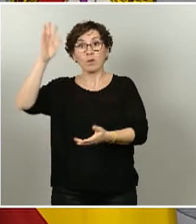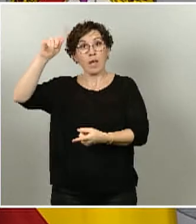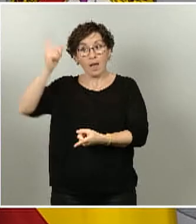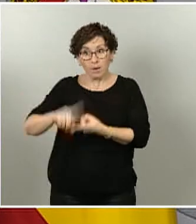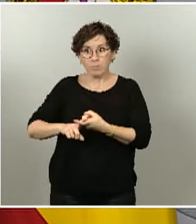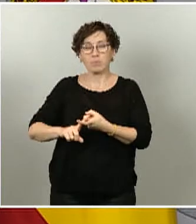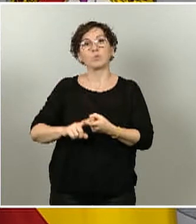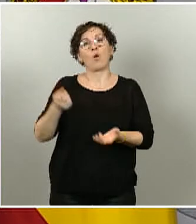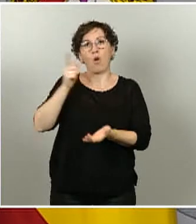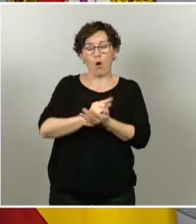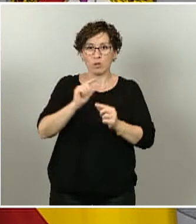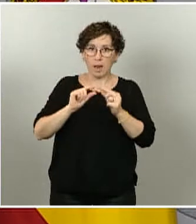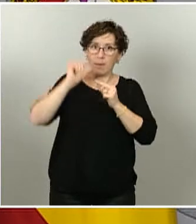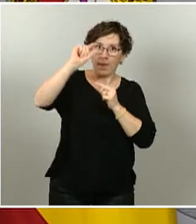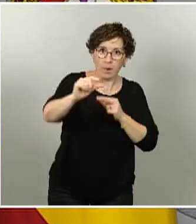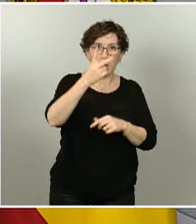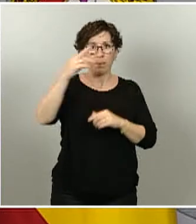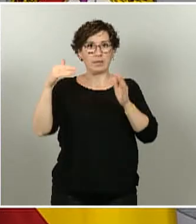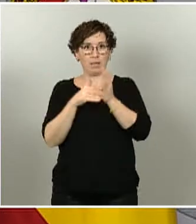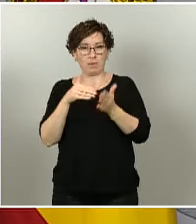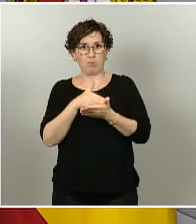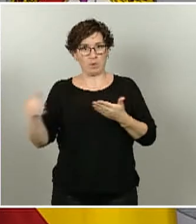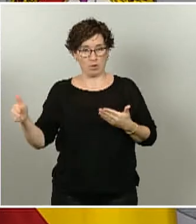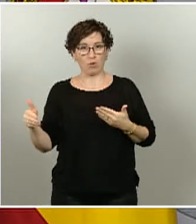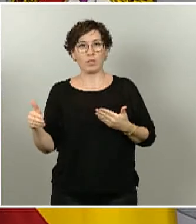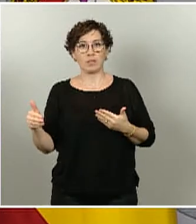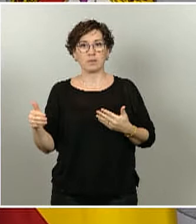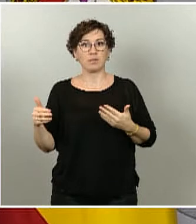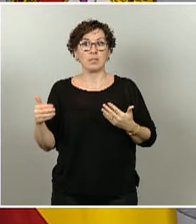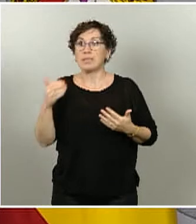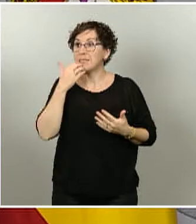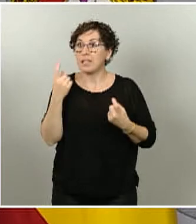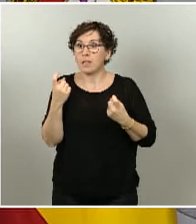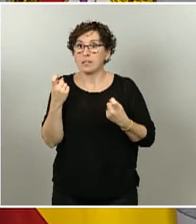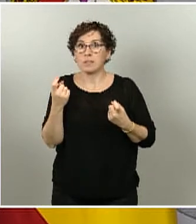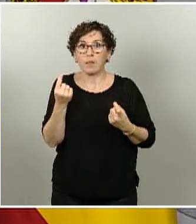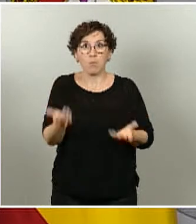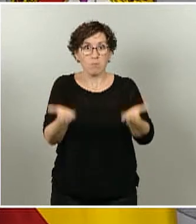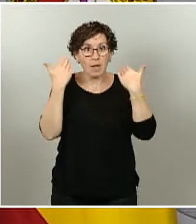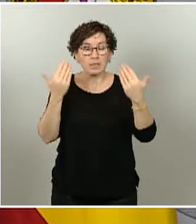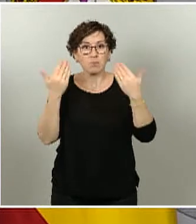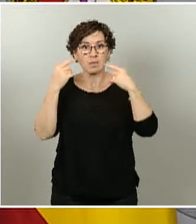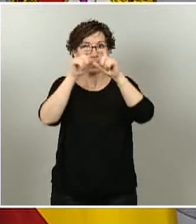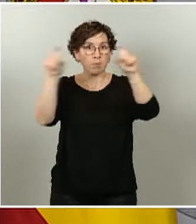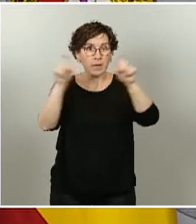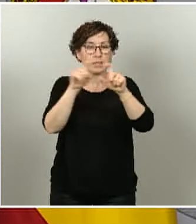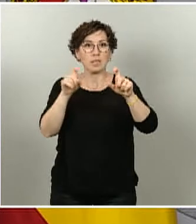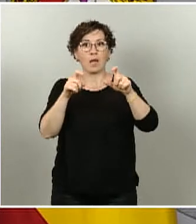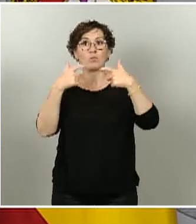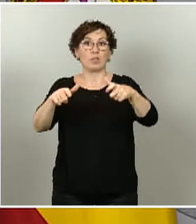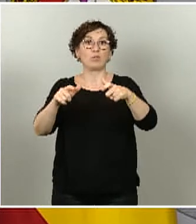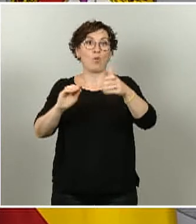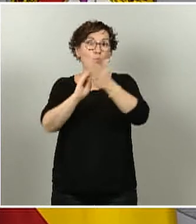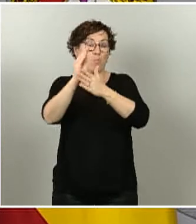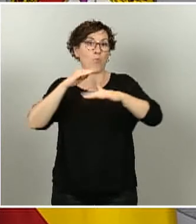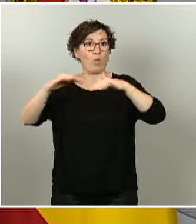y siempre, si hace falta mayor liquidez por parte de las empresas y del sector productivo, evidentemente el Gobierno posibilitará